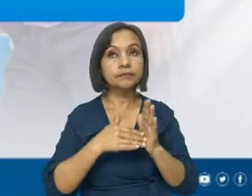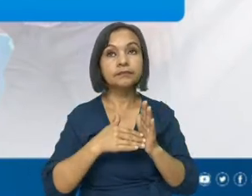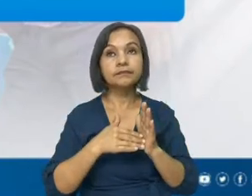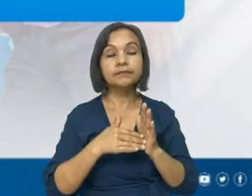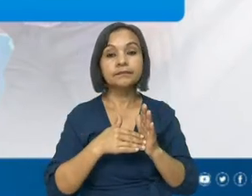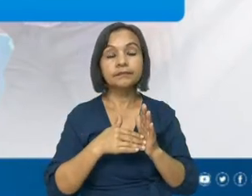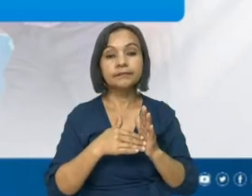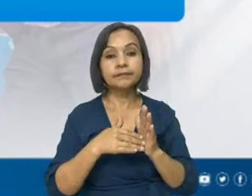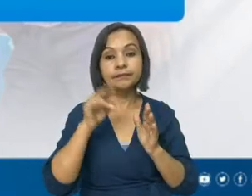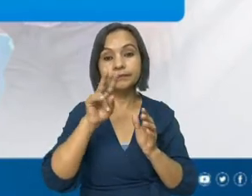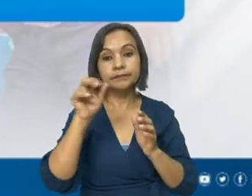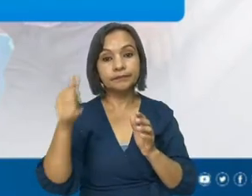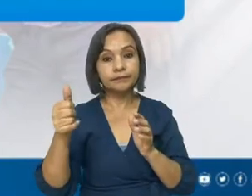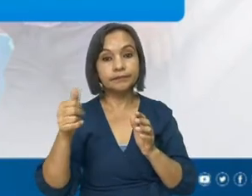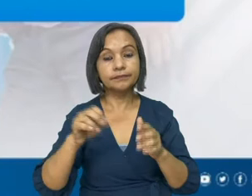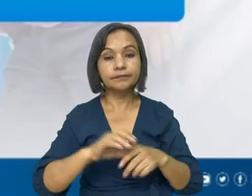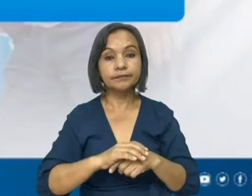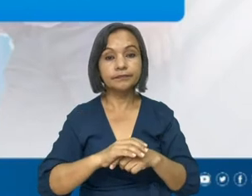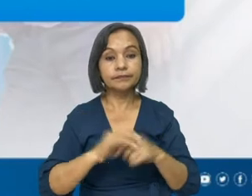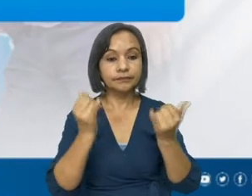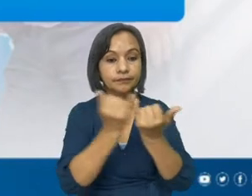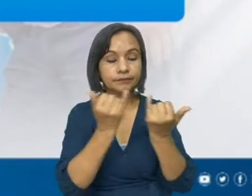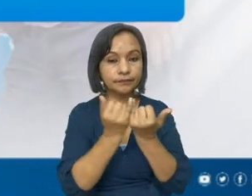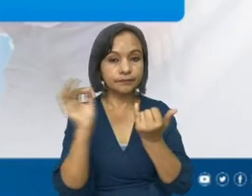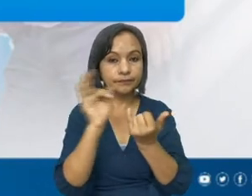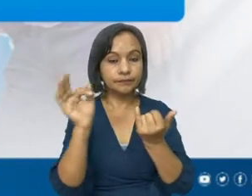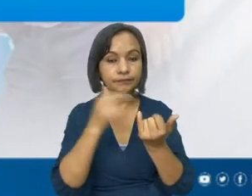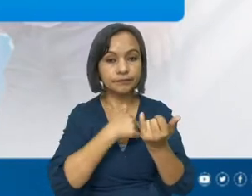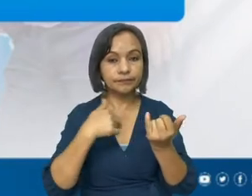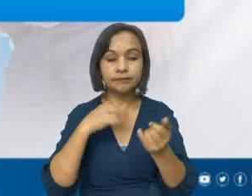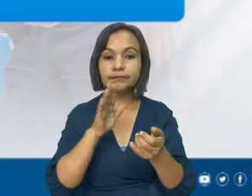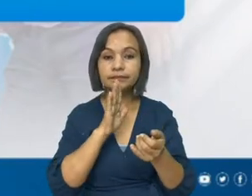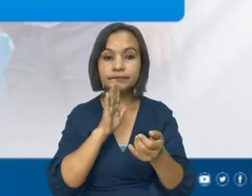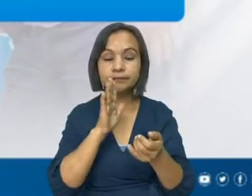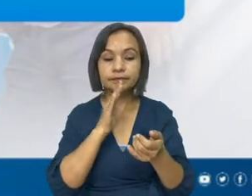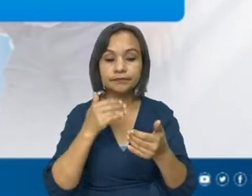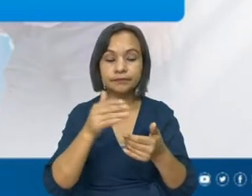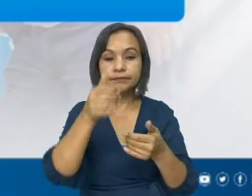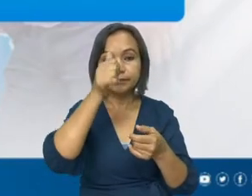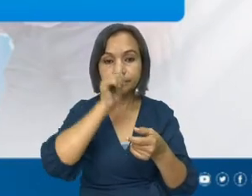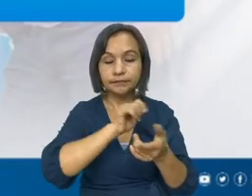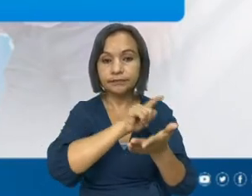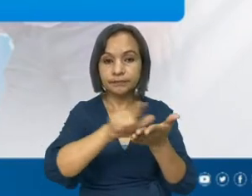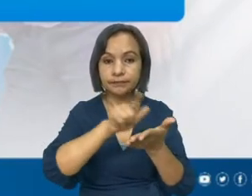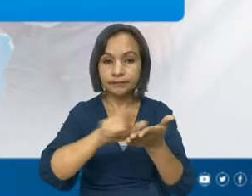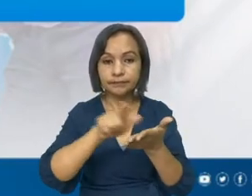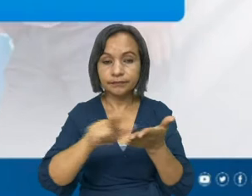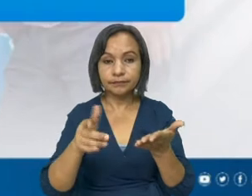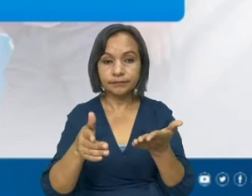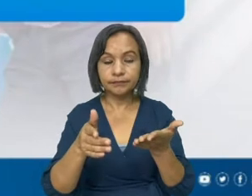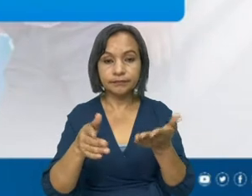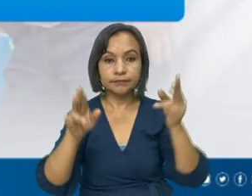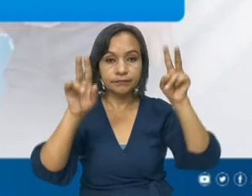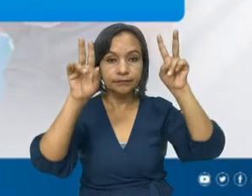al 2026. Y además, eso estamos hablando para agua potable y saneamiento en el